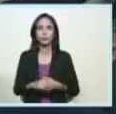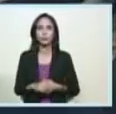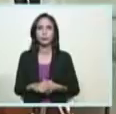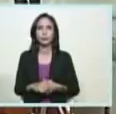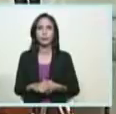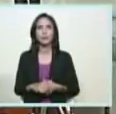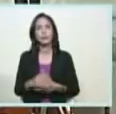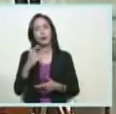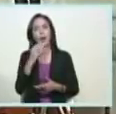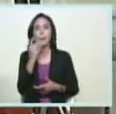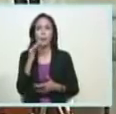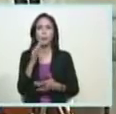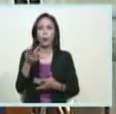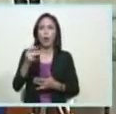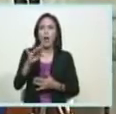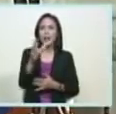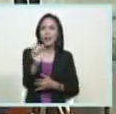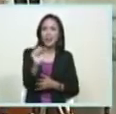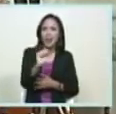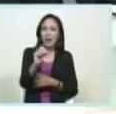el que tiene el carrito